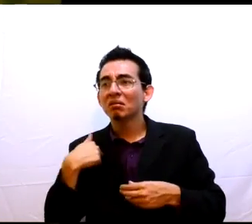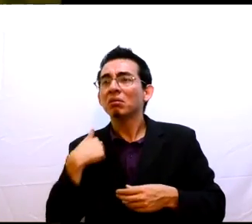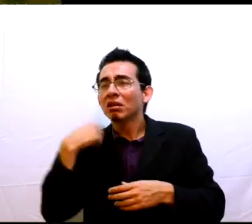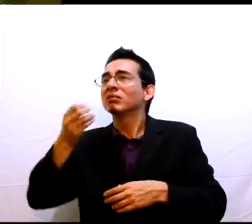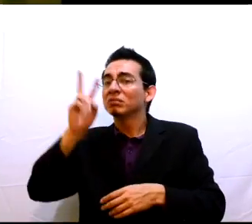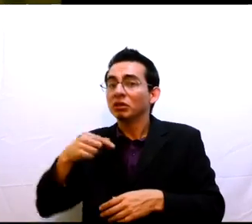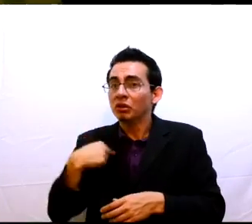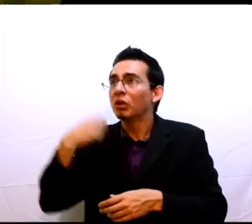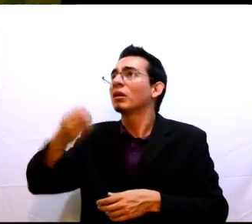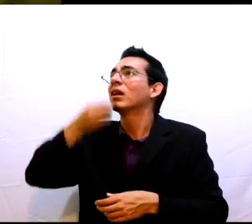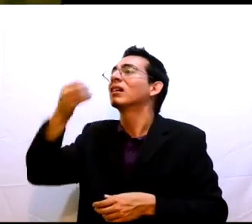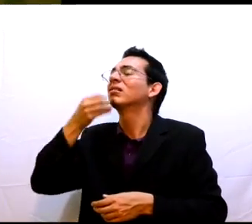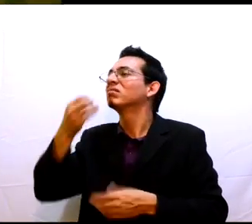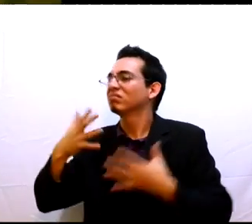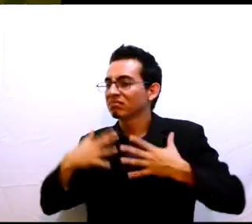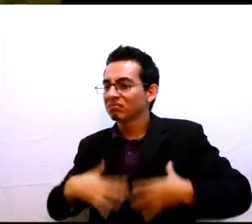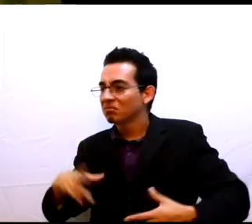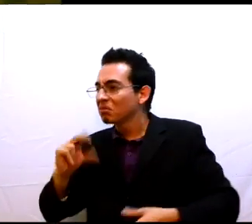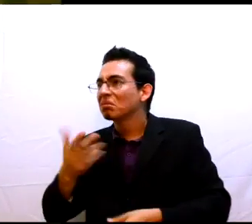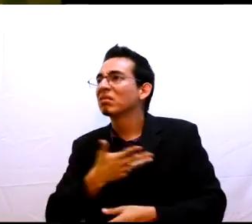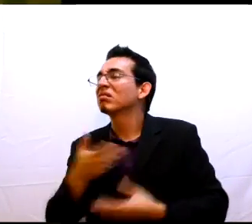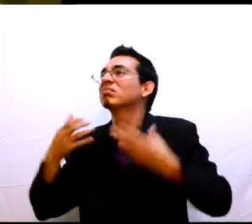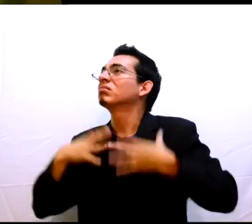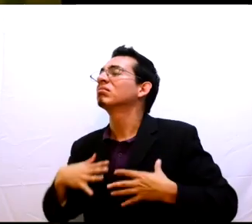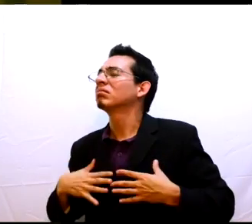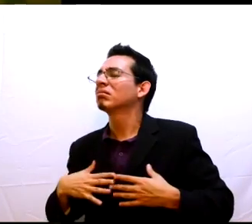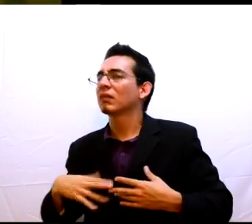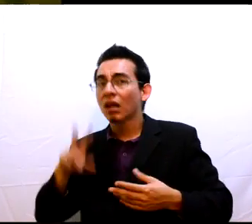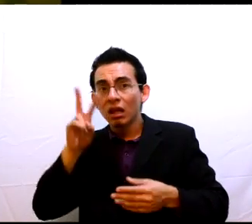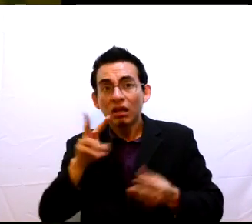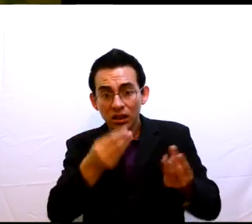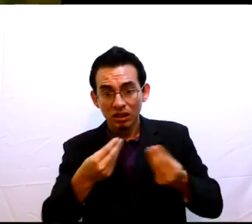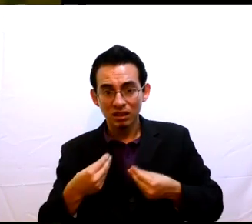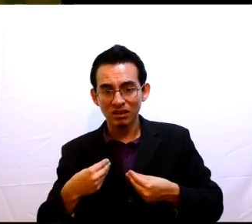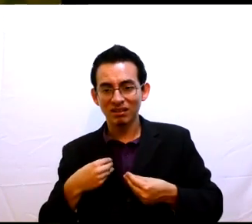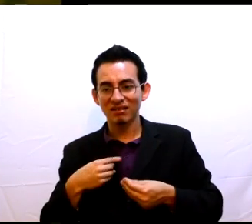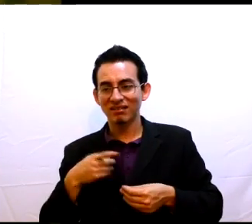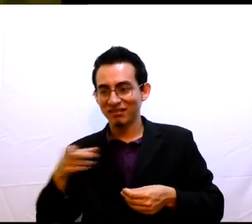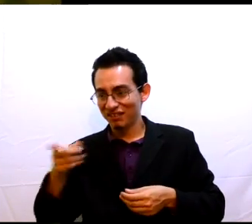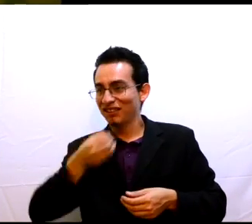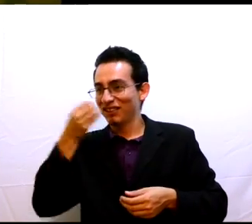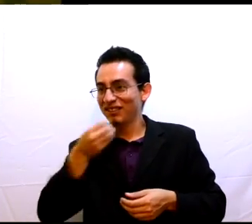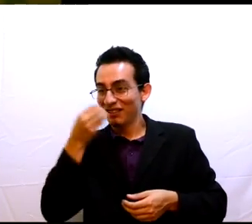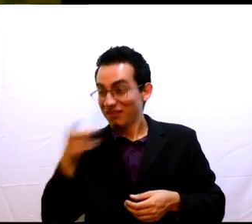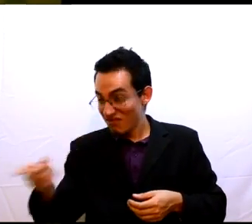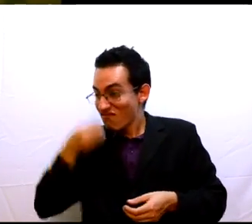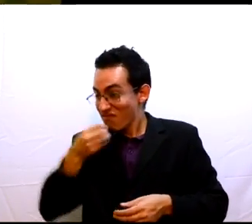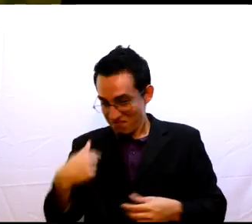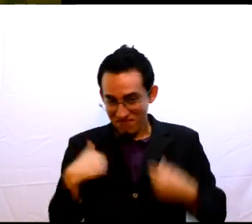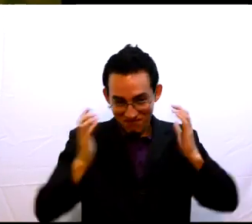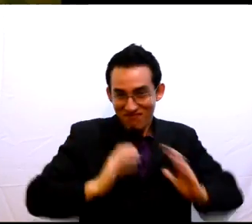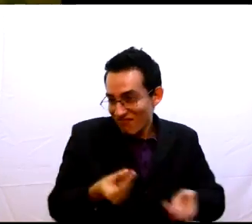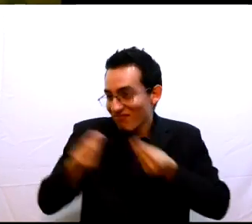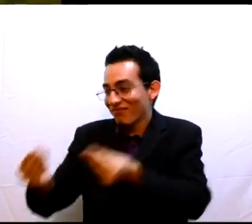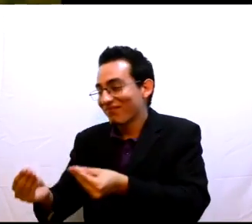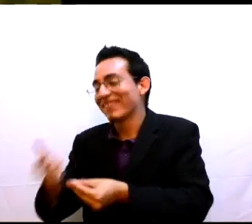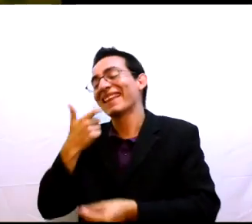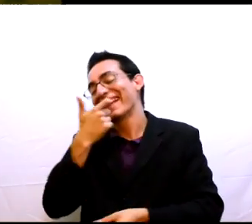porque no tenía que ponerme hoy en la noche de graduación yo le digo estaba sobrando por mi traje ok